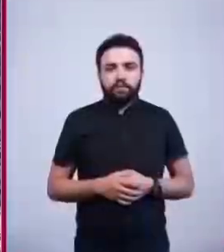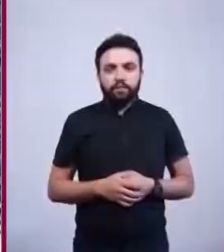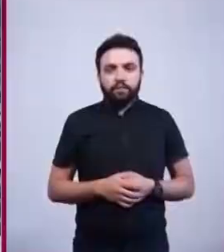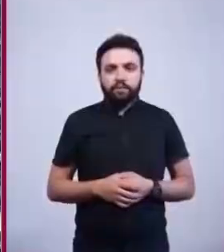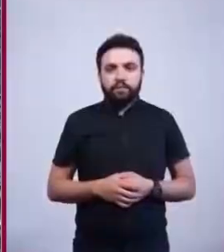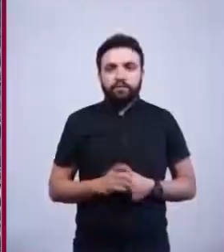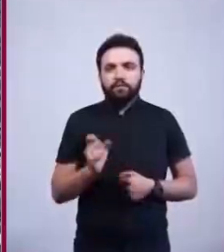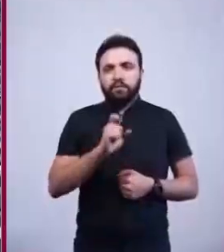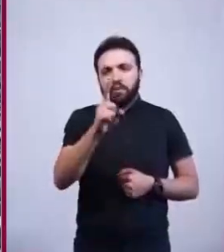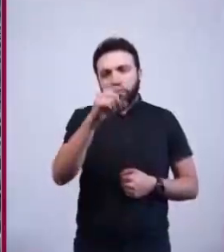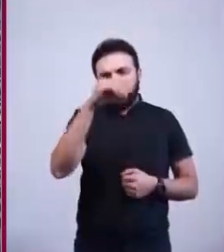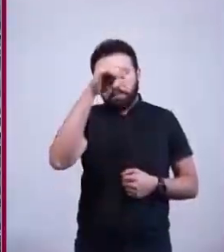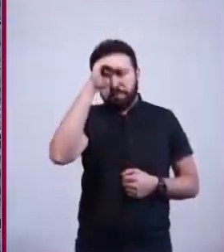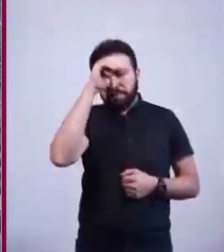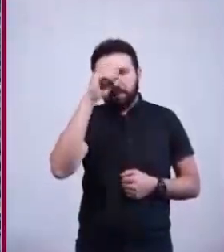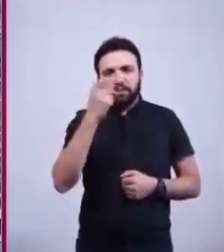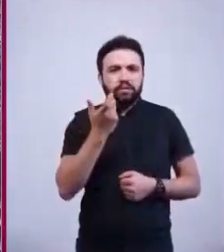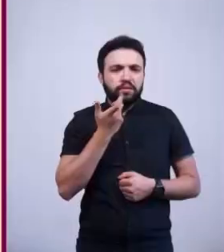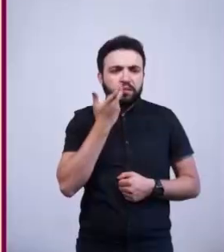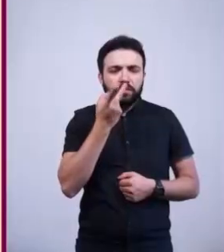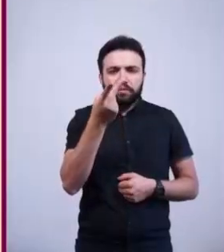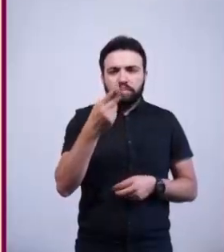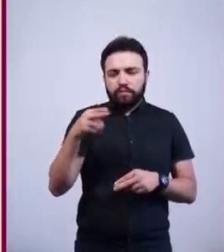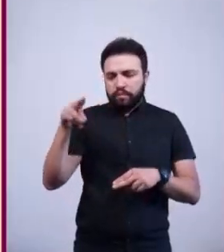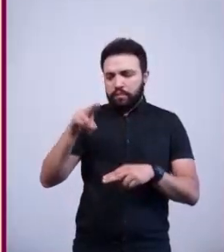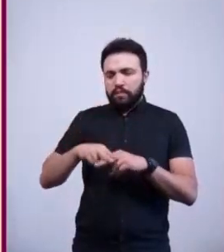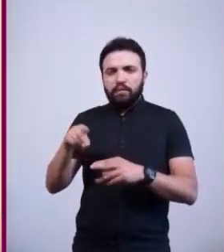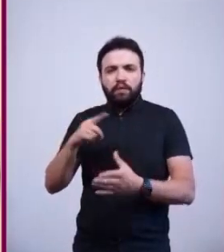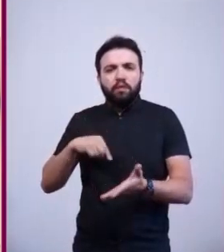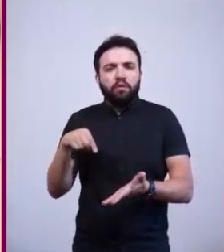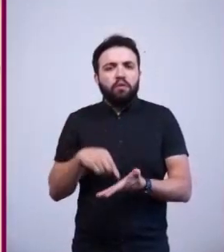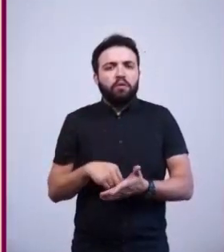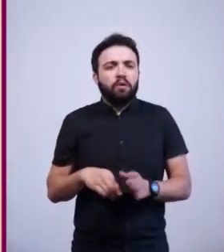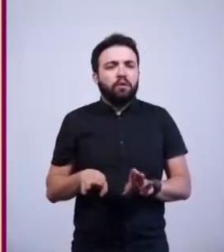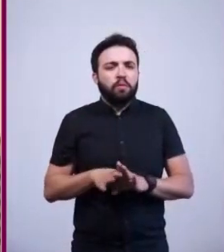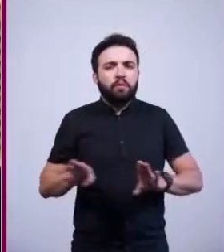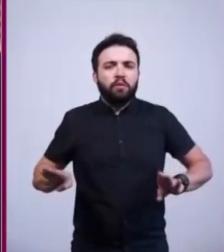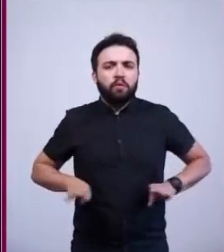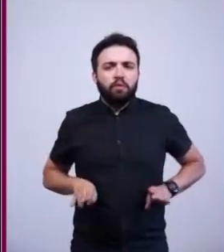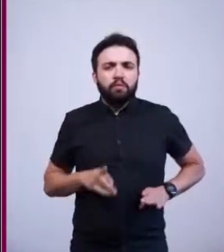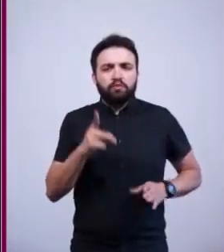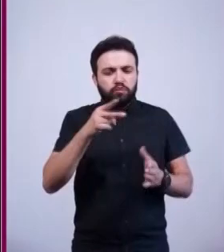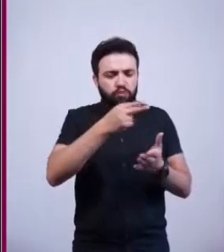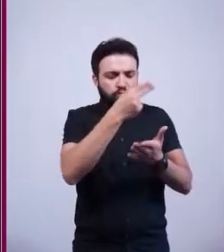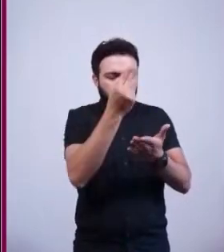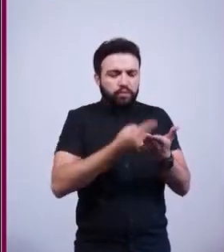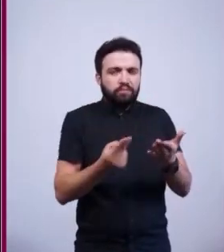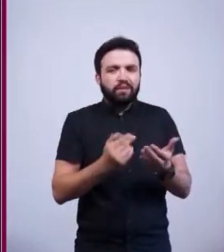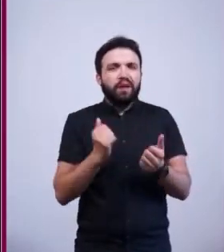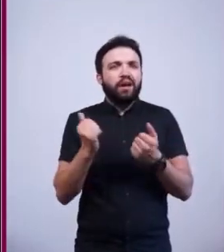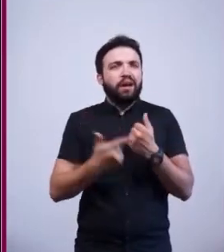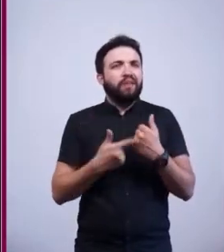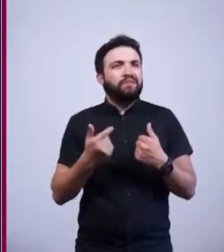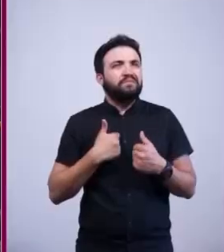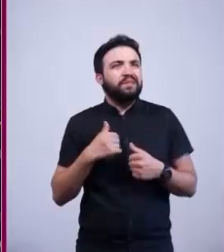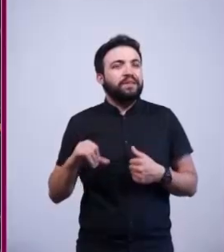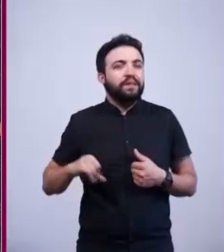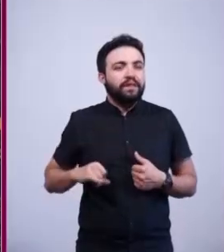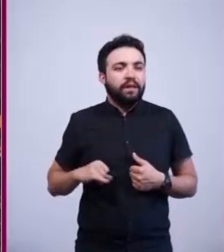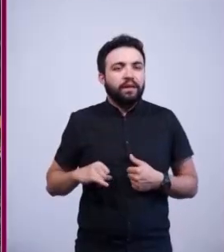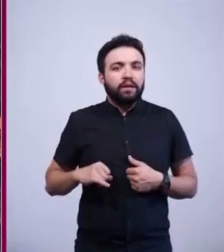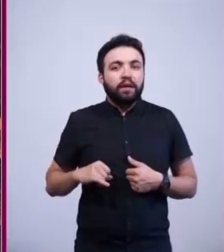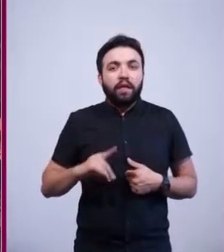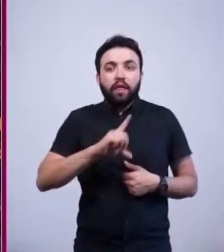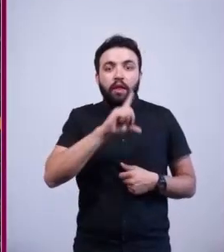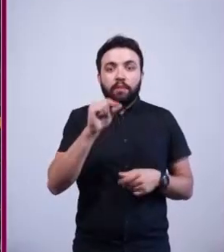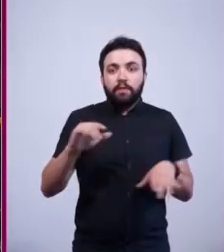Cuando lo consideres oportuno, siéntate en un lugar cómodo y dibuja algo que te parezca interesante. Cambia